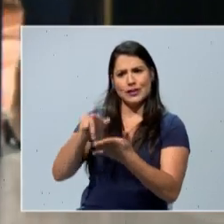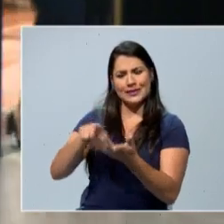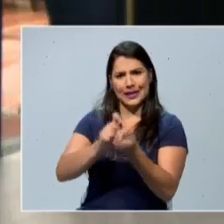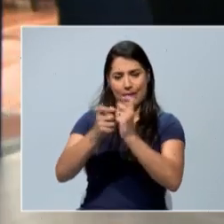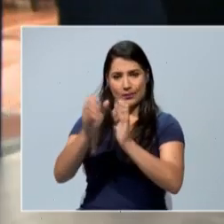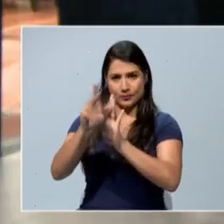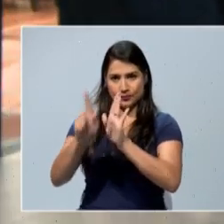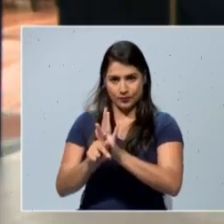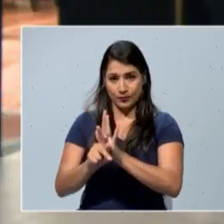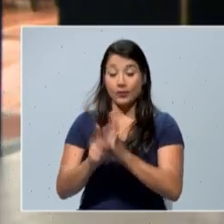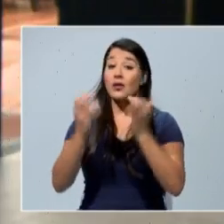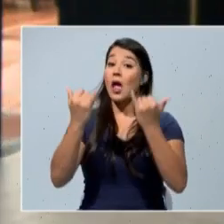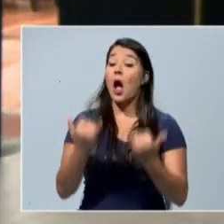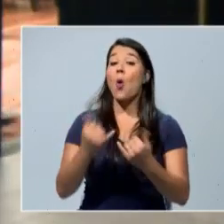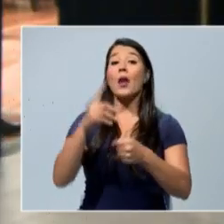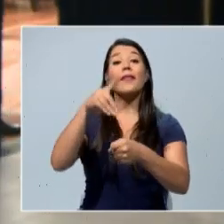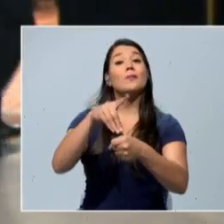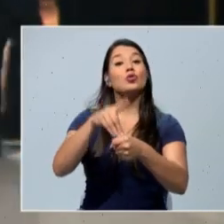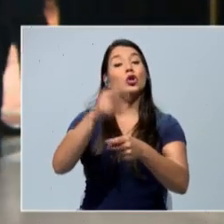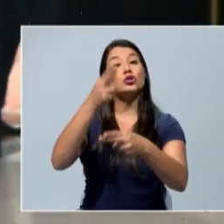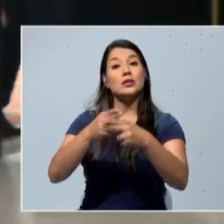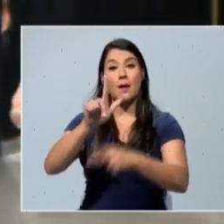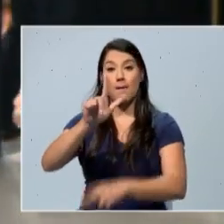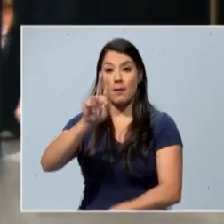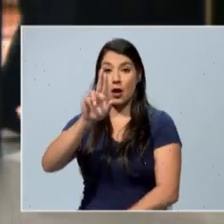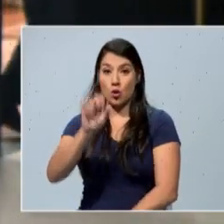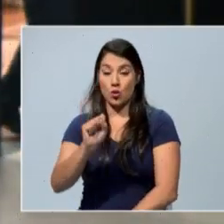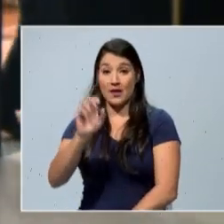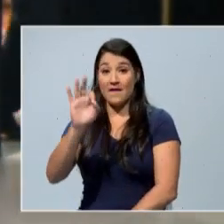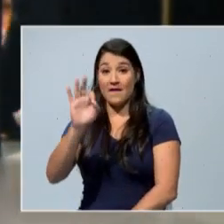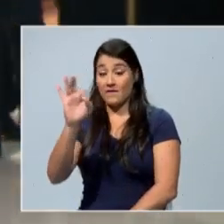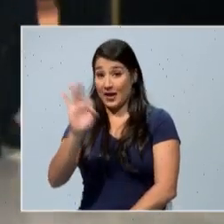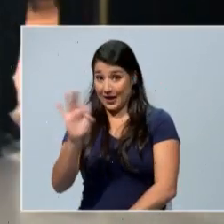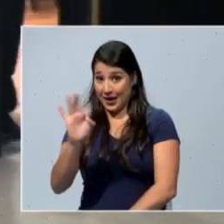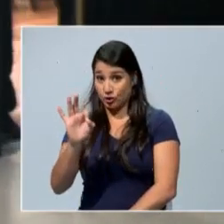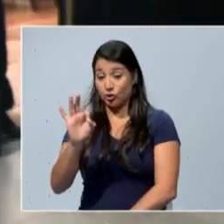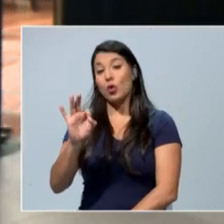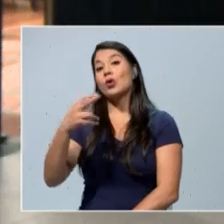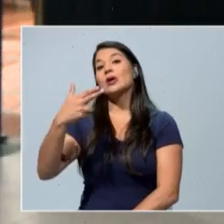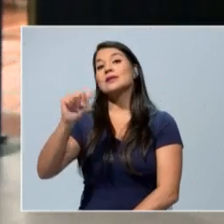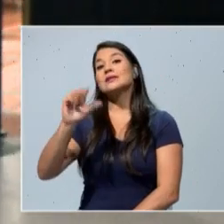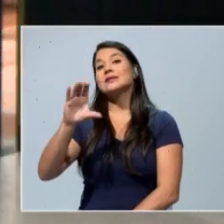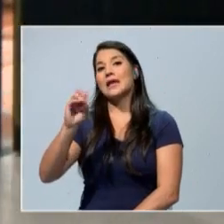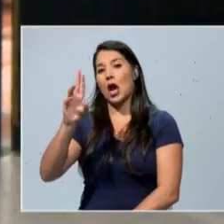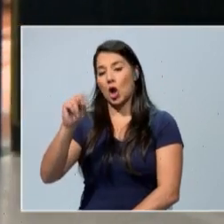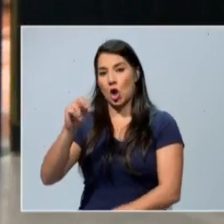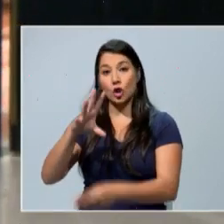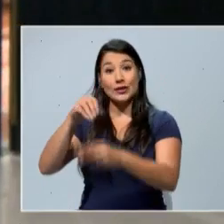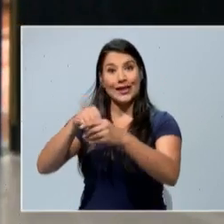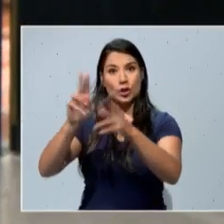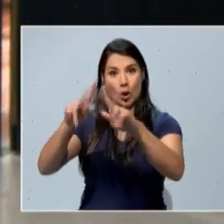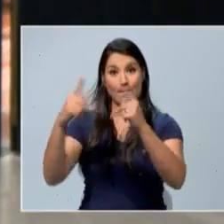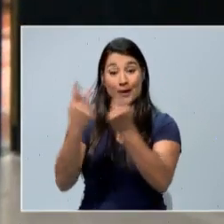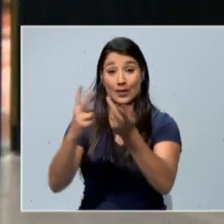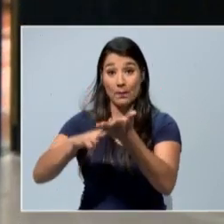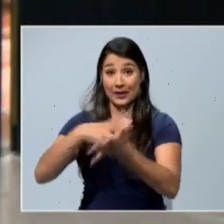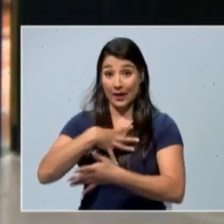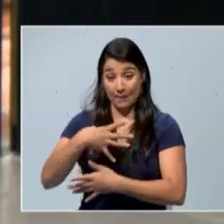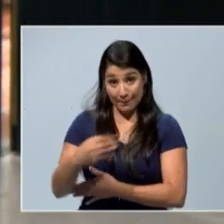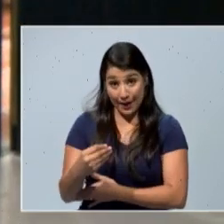el diputado Luis Fernando de Liberación Nacional, Chacón, que esto es para discutir el tema, y luego